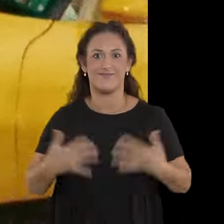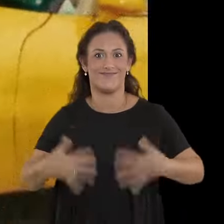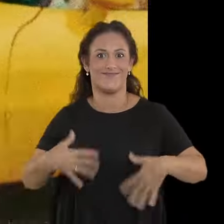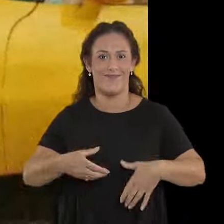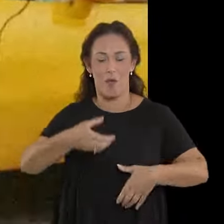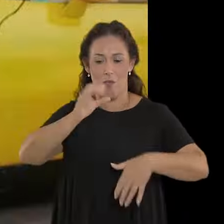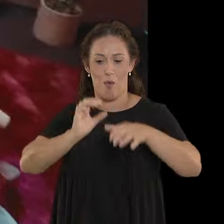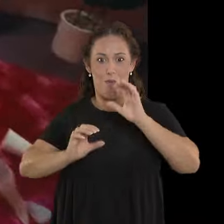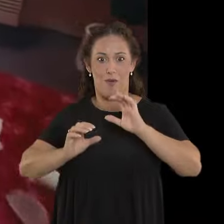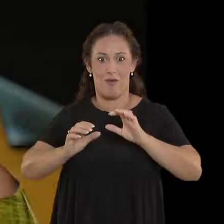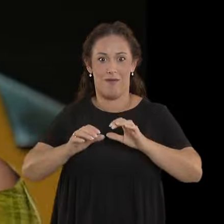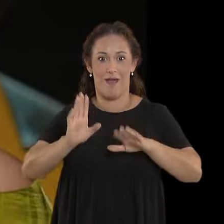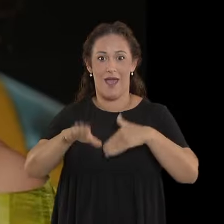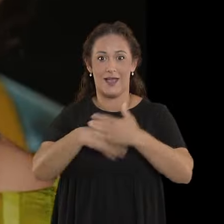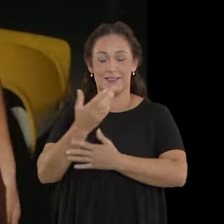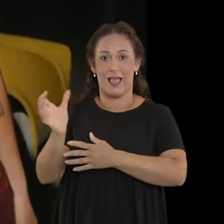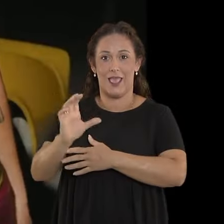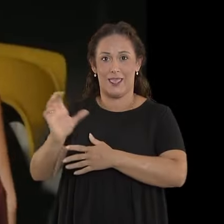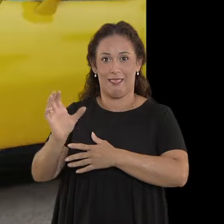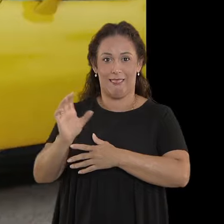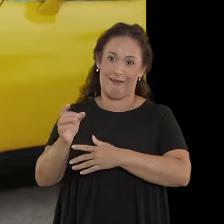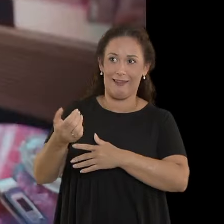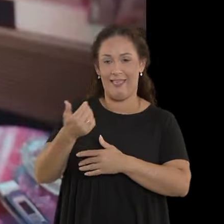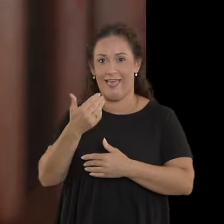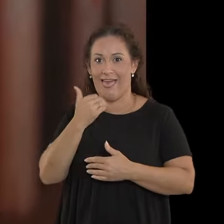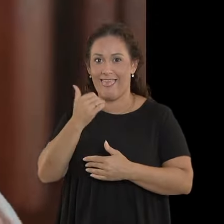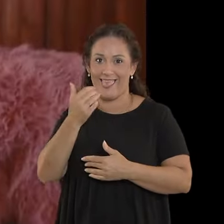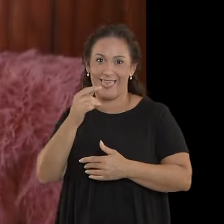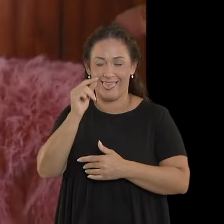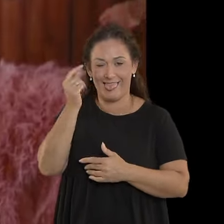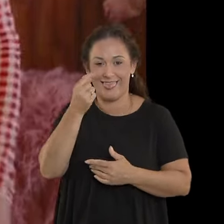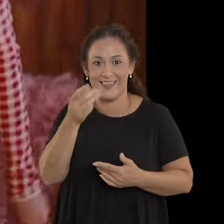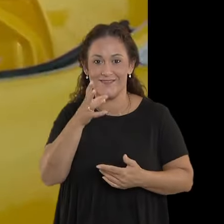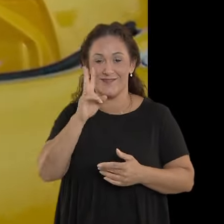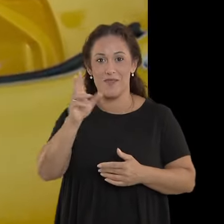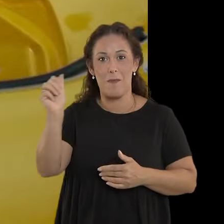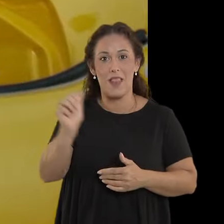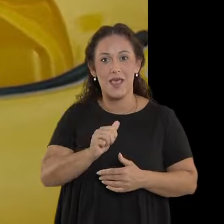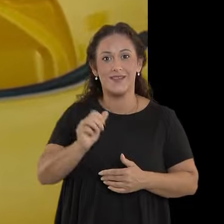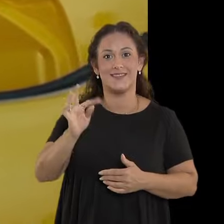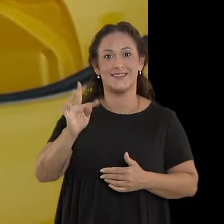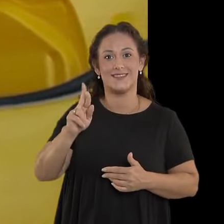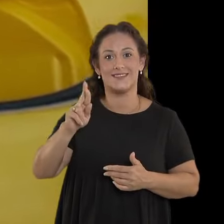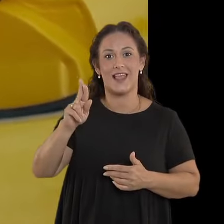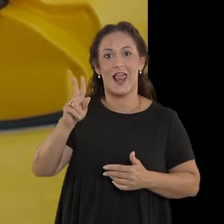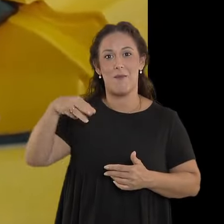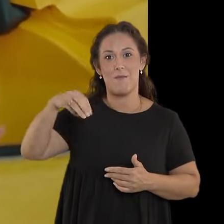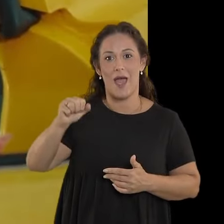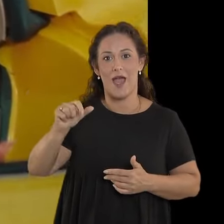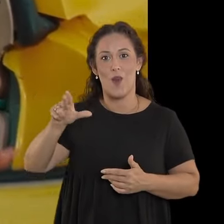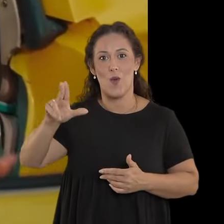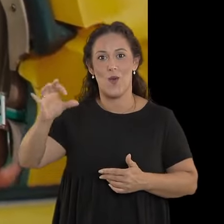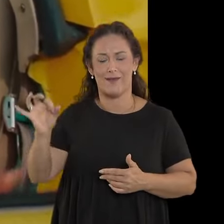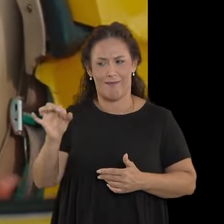mujer. Entre trago y trago ni los guiños al cine han faltado. Hasta las pinceladas de Thelma y Luis han hecho acto de